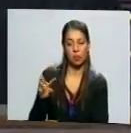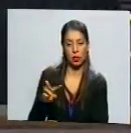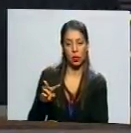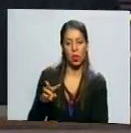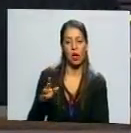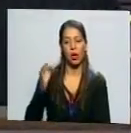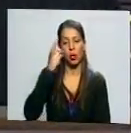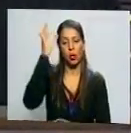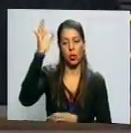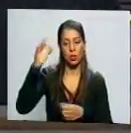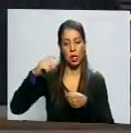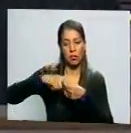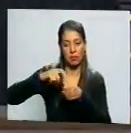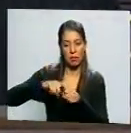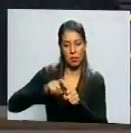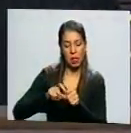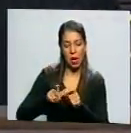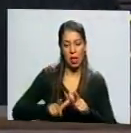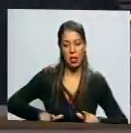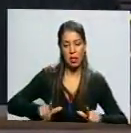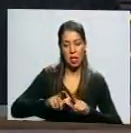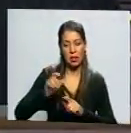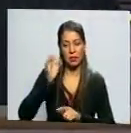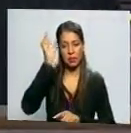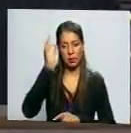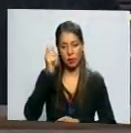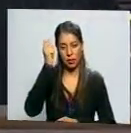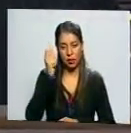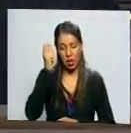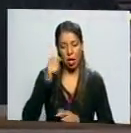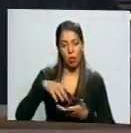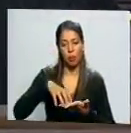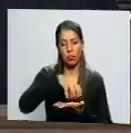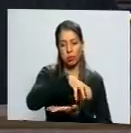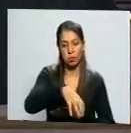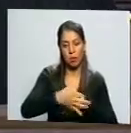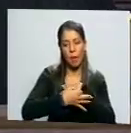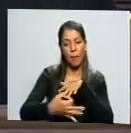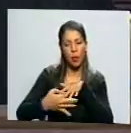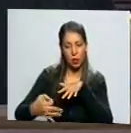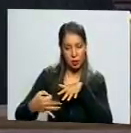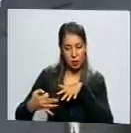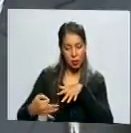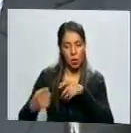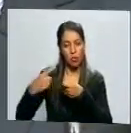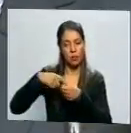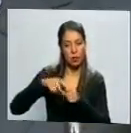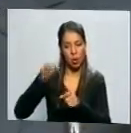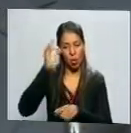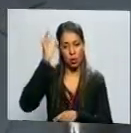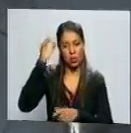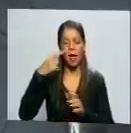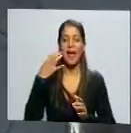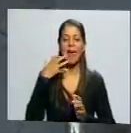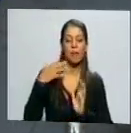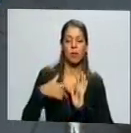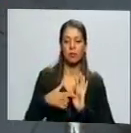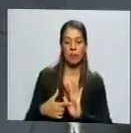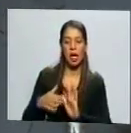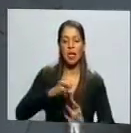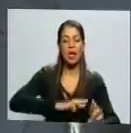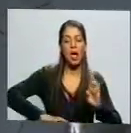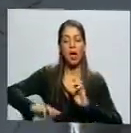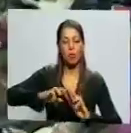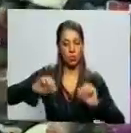consejos legislativos que también legislan, y a los consejos municipales que legislan a través de ordenanza, para que vean que en